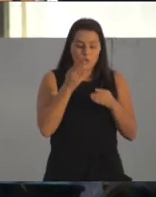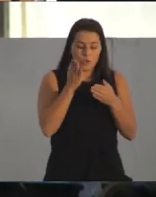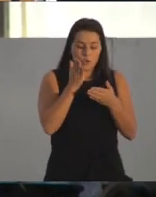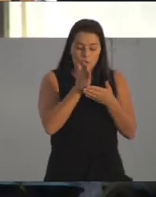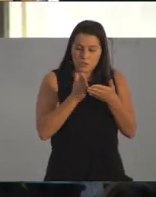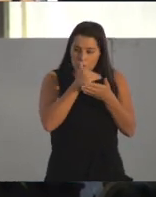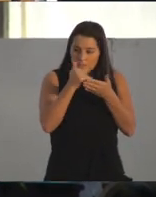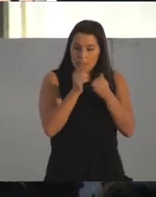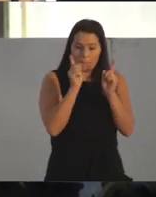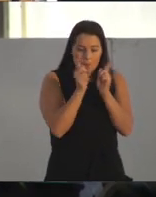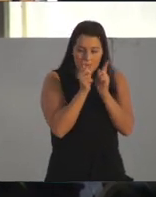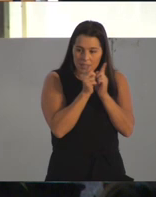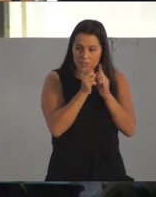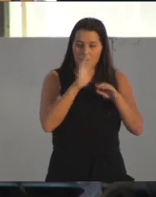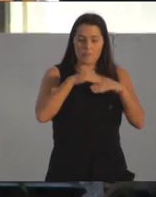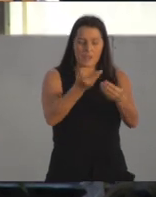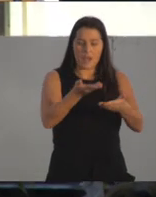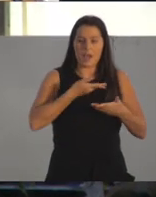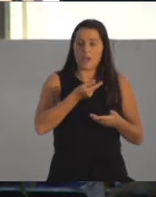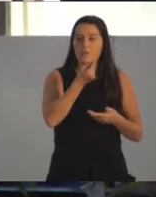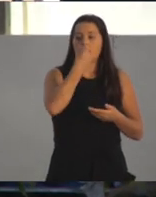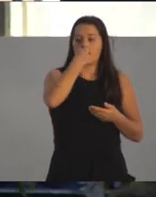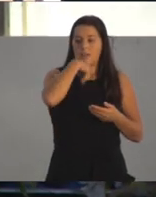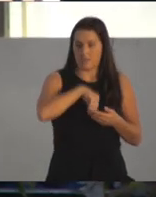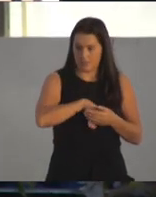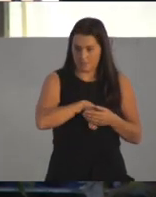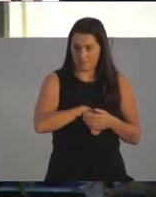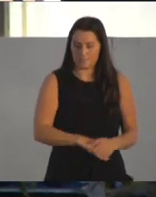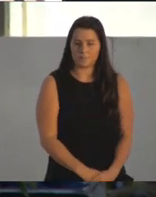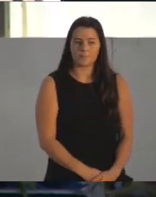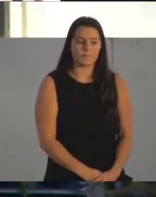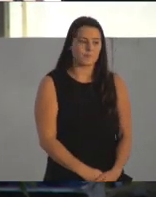utilizando la turmis, la batidora, el robot de cocina, etc.